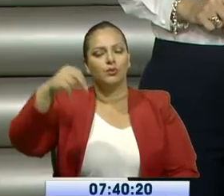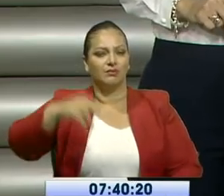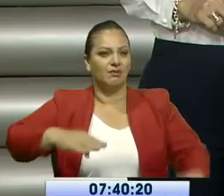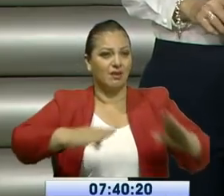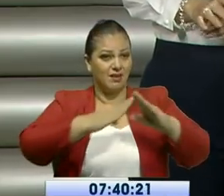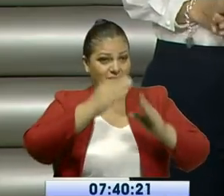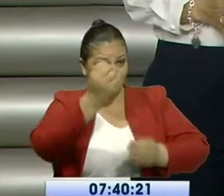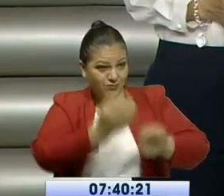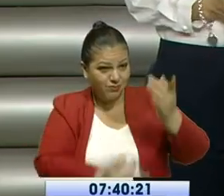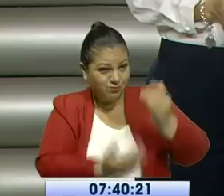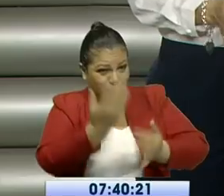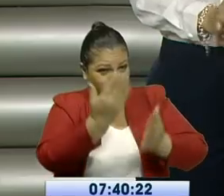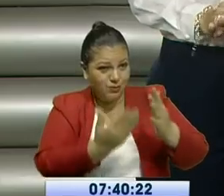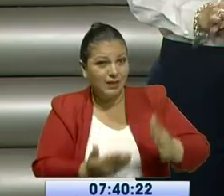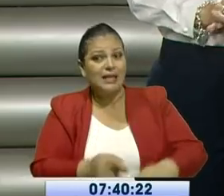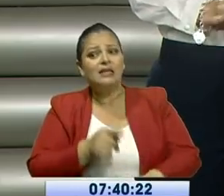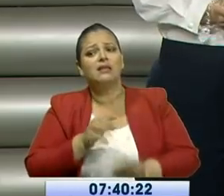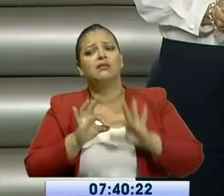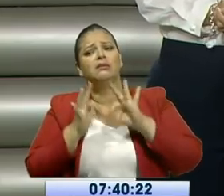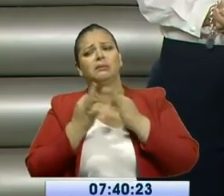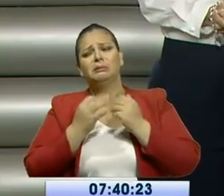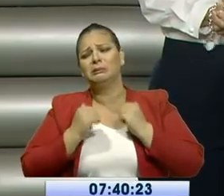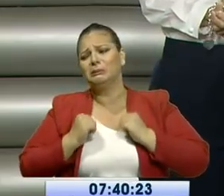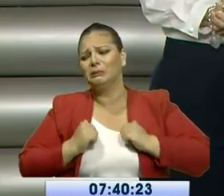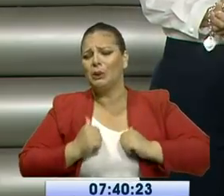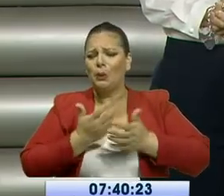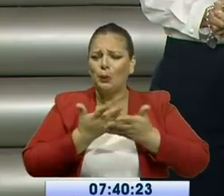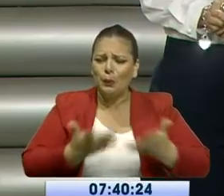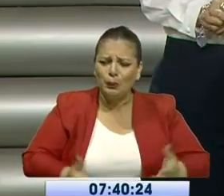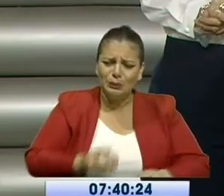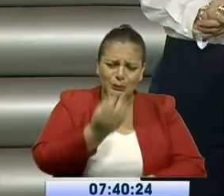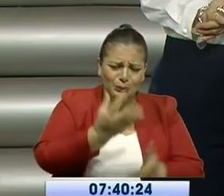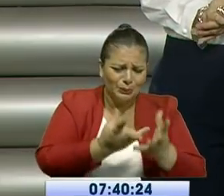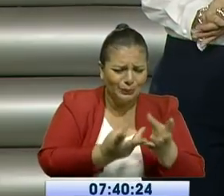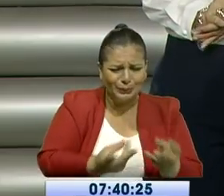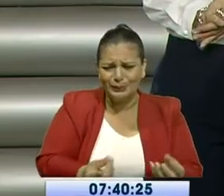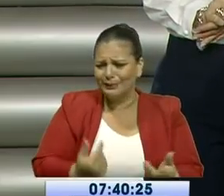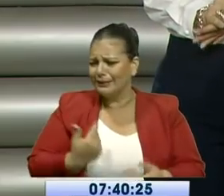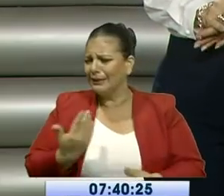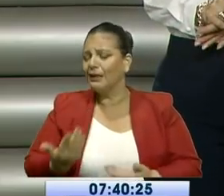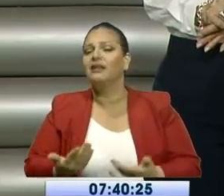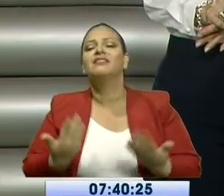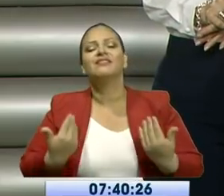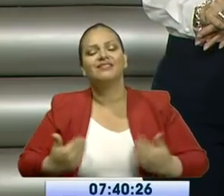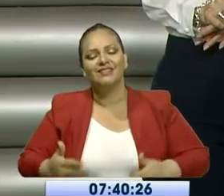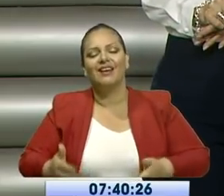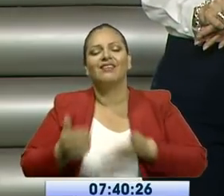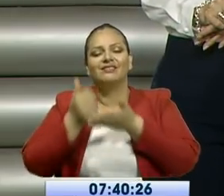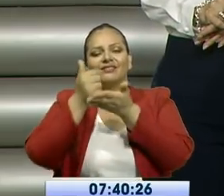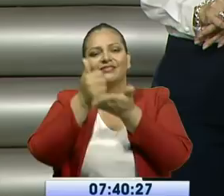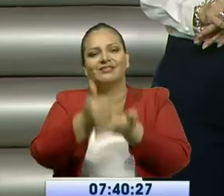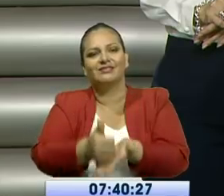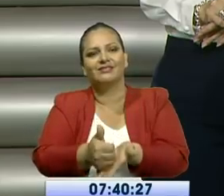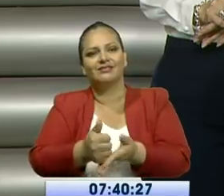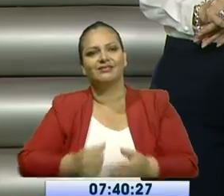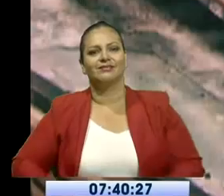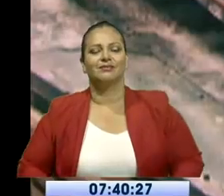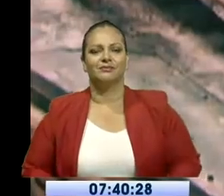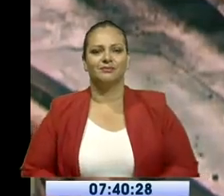Guayaquil. Aparentemente, el flagelo se habría originado por un cortocircuito.